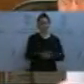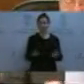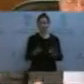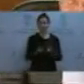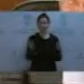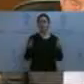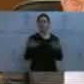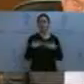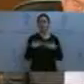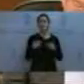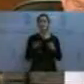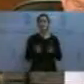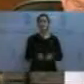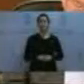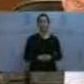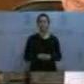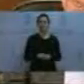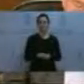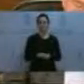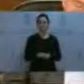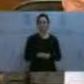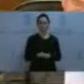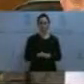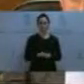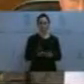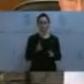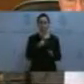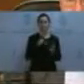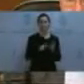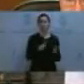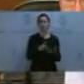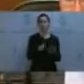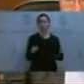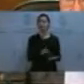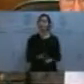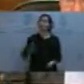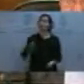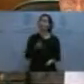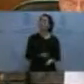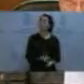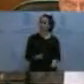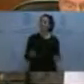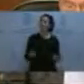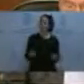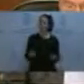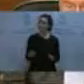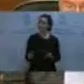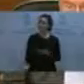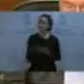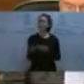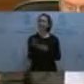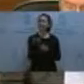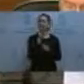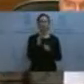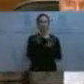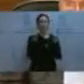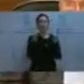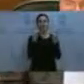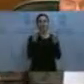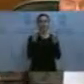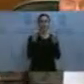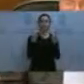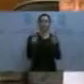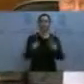de sanidad, nos dijo que iba a ser en 2016. Bueno, pues la han solicitado oficialmente